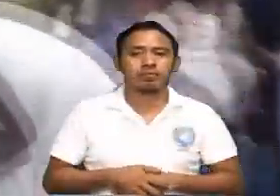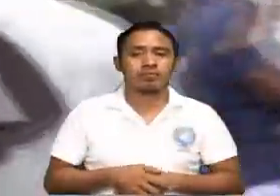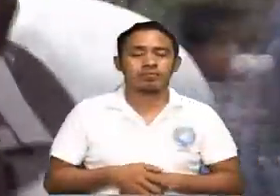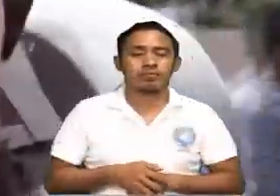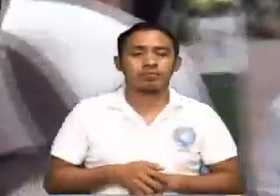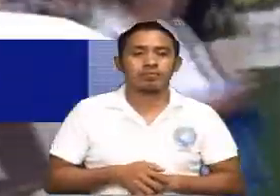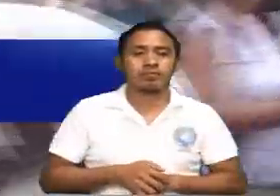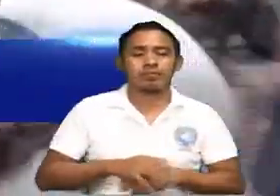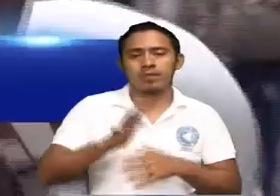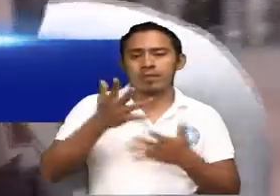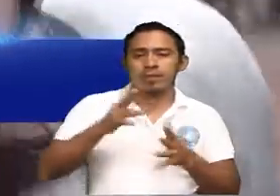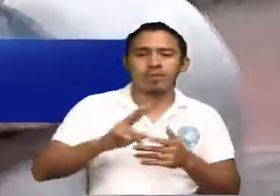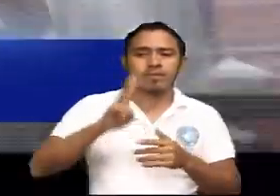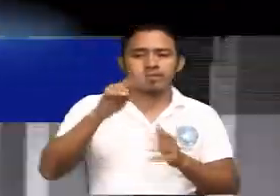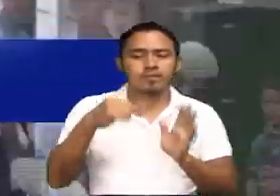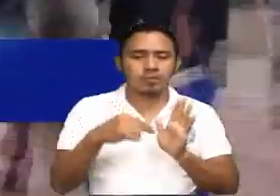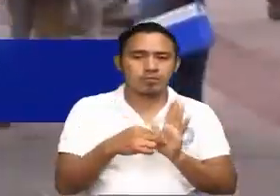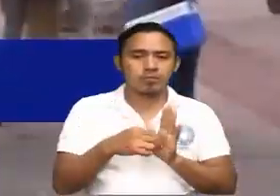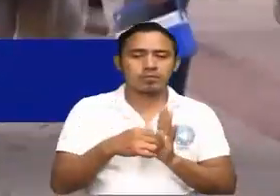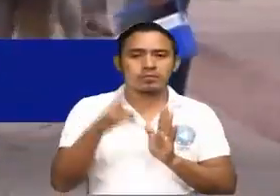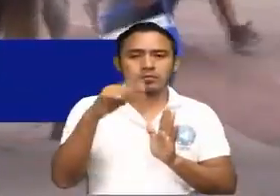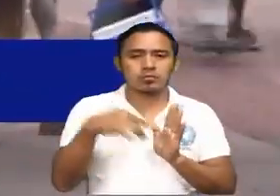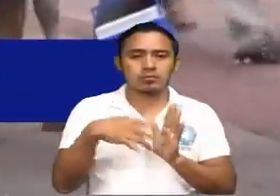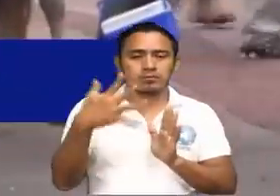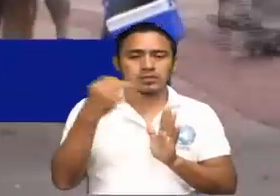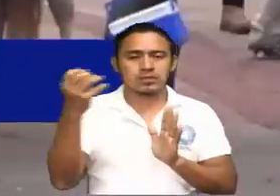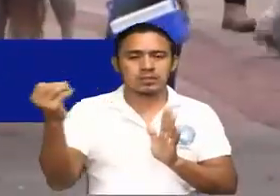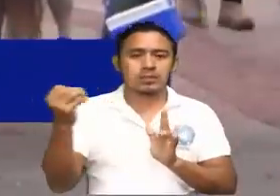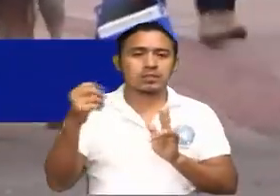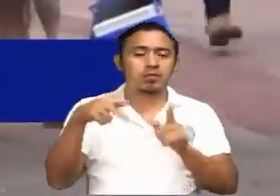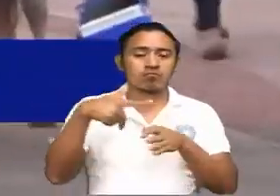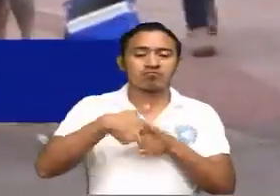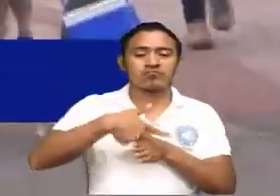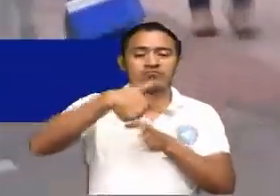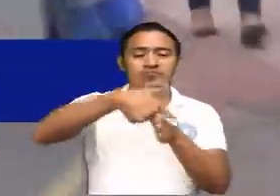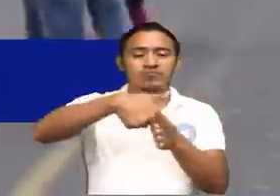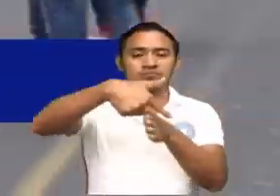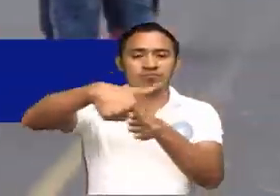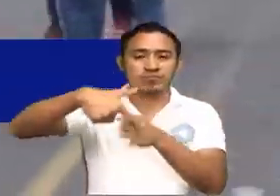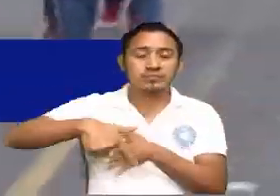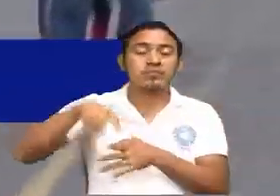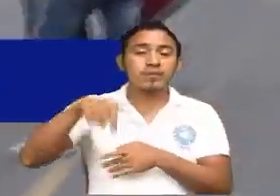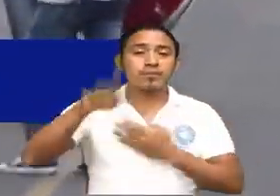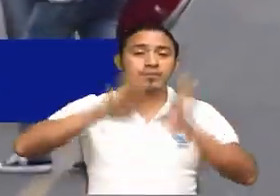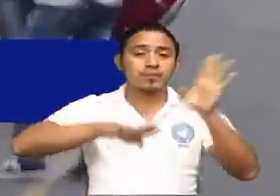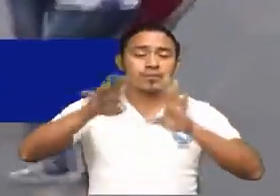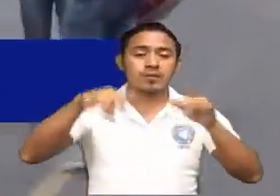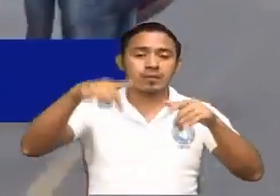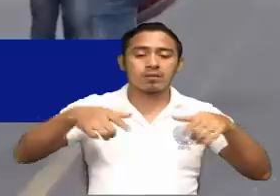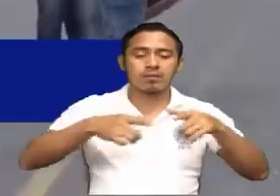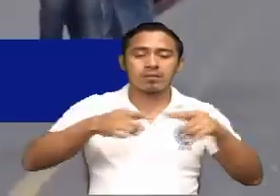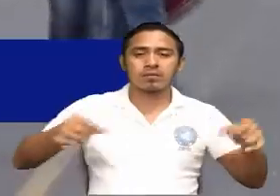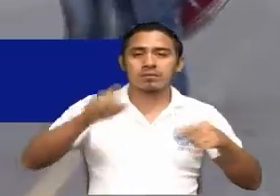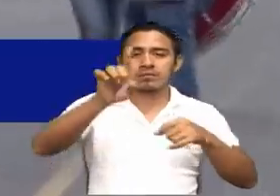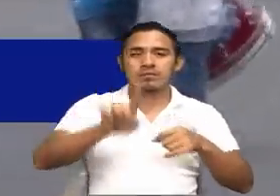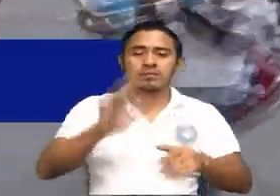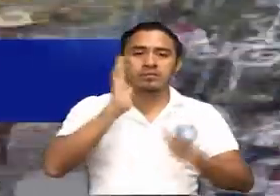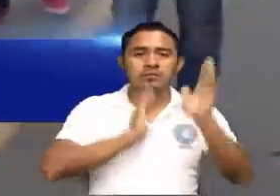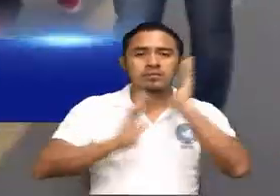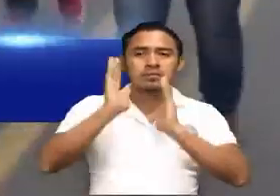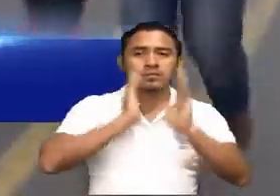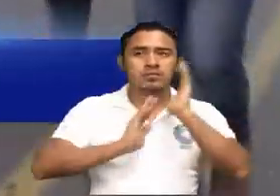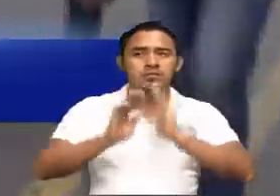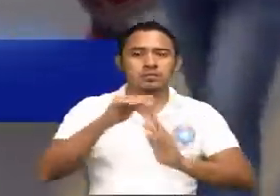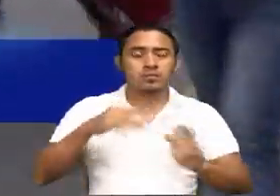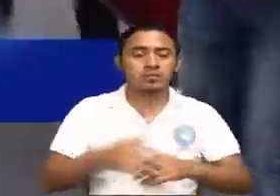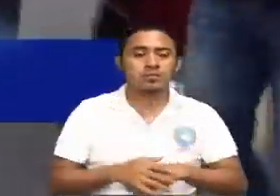Entre 2.000 y 2.500 caballistas participarán en el desfile hípico de Managua este 1 de agosto, esto